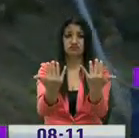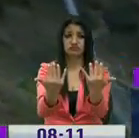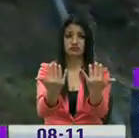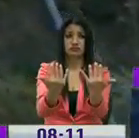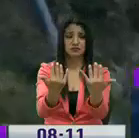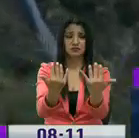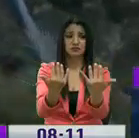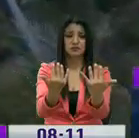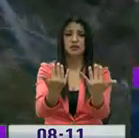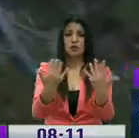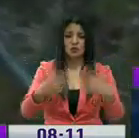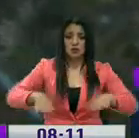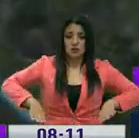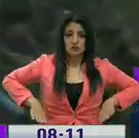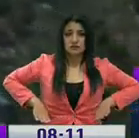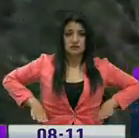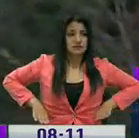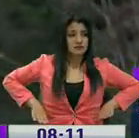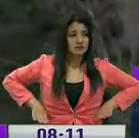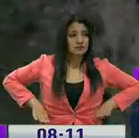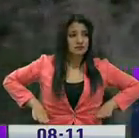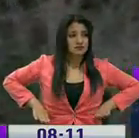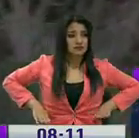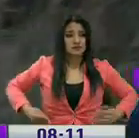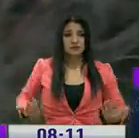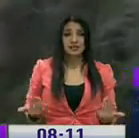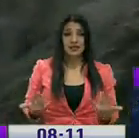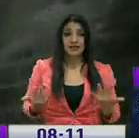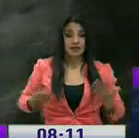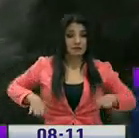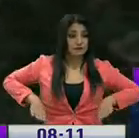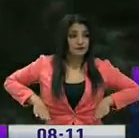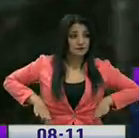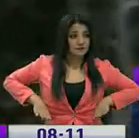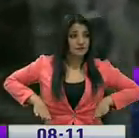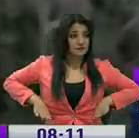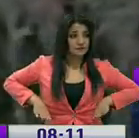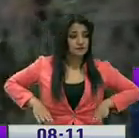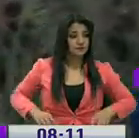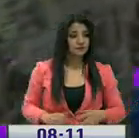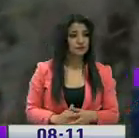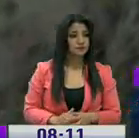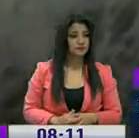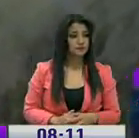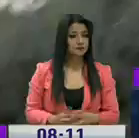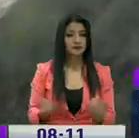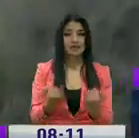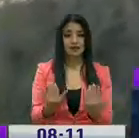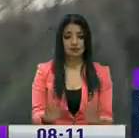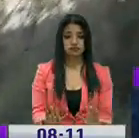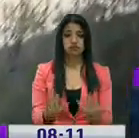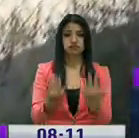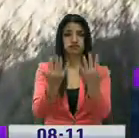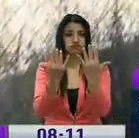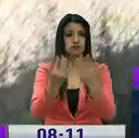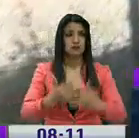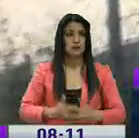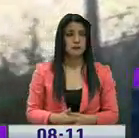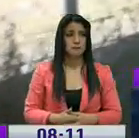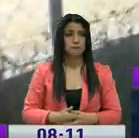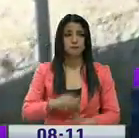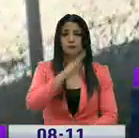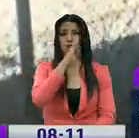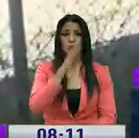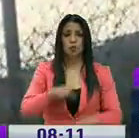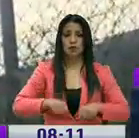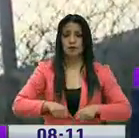la cadera casi, Gato, si nos puedes ayudar enfocando. Estas pues hierbas, esta mala hierba, ni siquiera ha sido